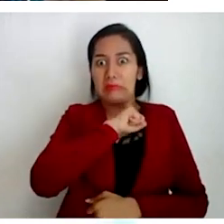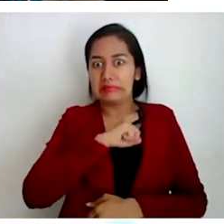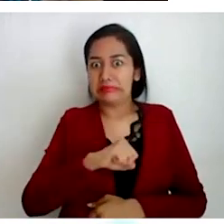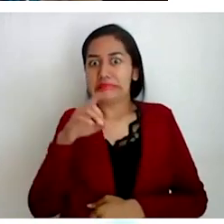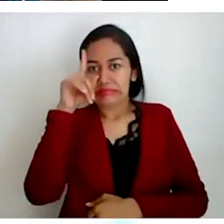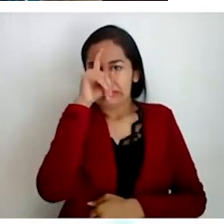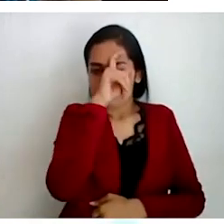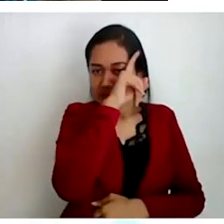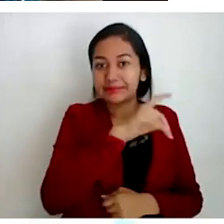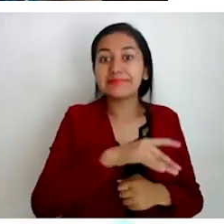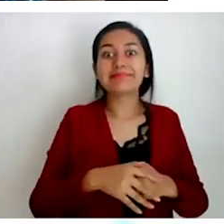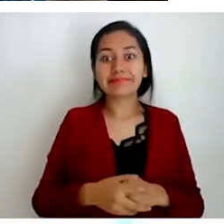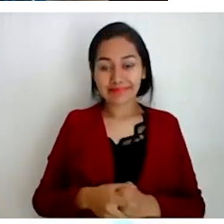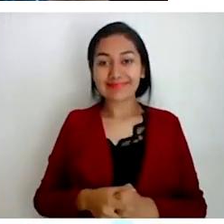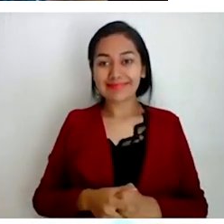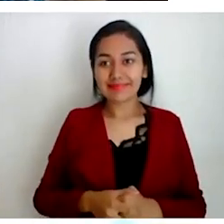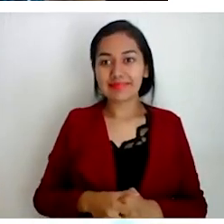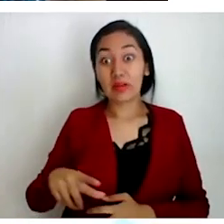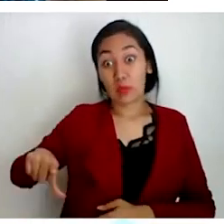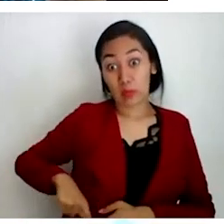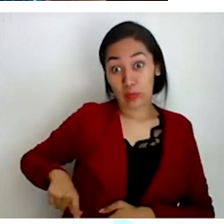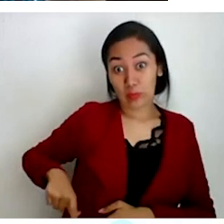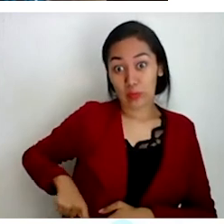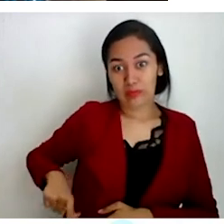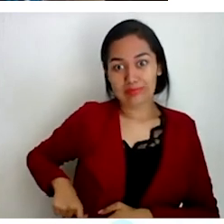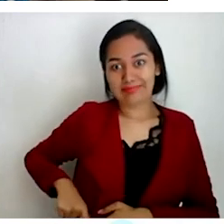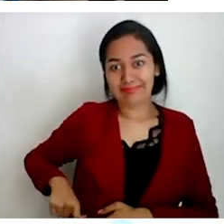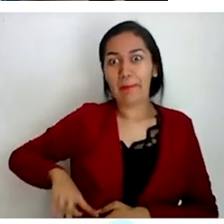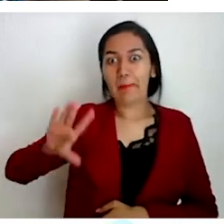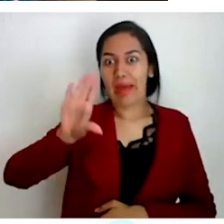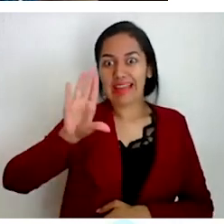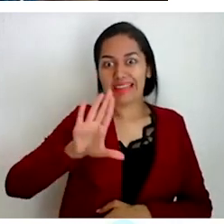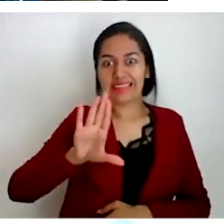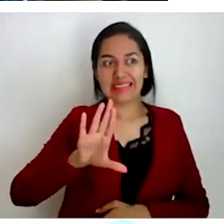ser el gobierno, generalmente el gobierno gringo, el